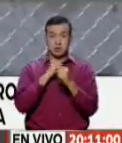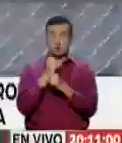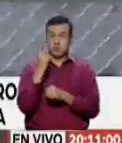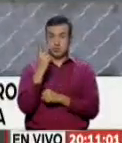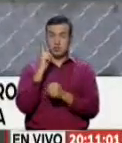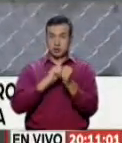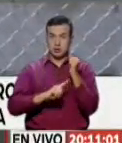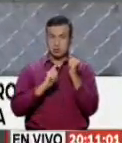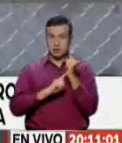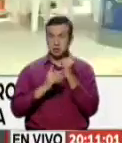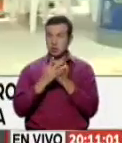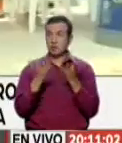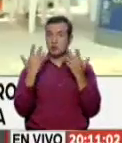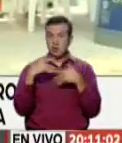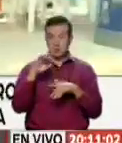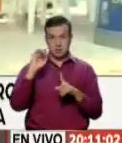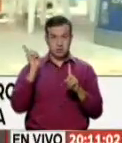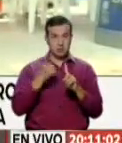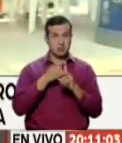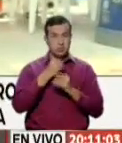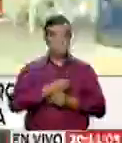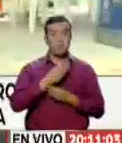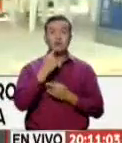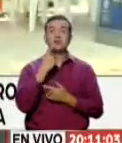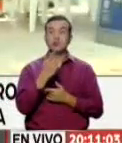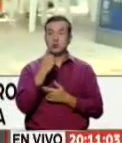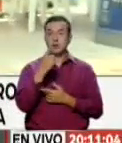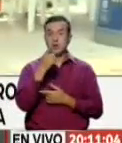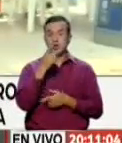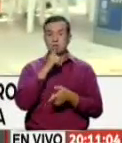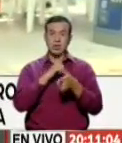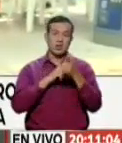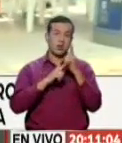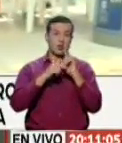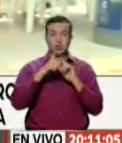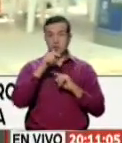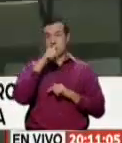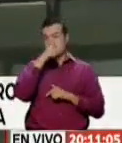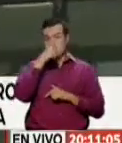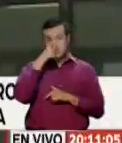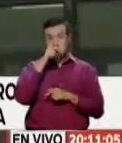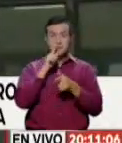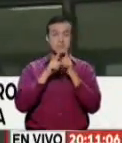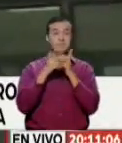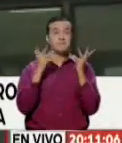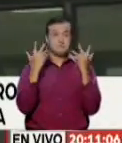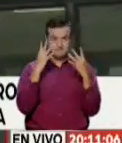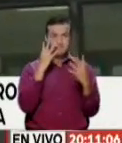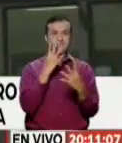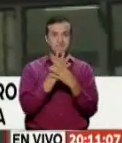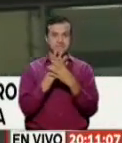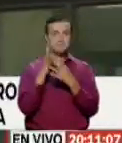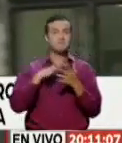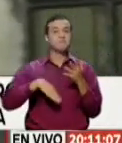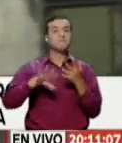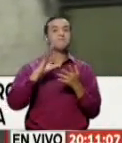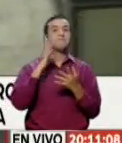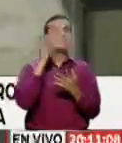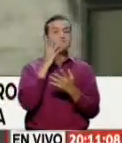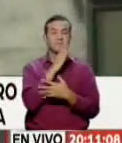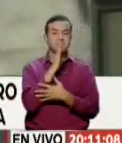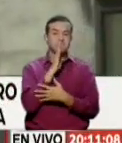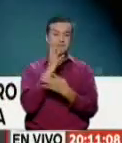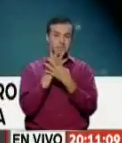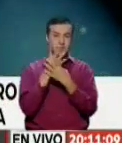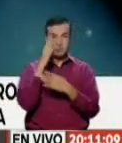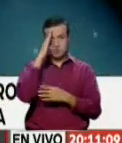ellos hermanos, que según las primeras versiones estaban bajo el efecto de sustancias psicotrópicas, fueron detenidos en el centro de diversión. La